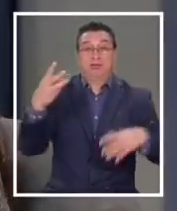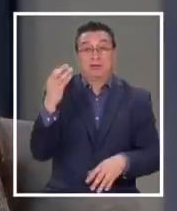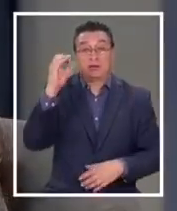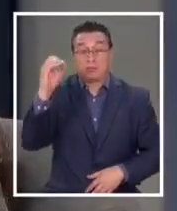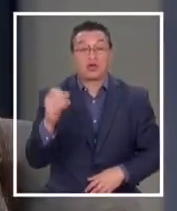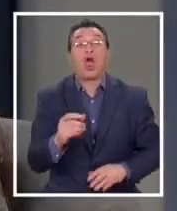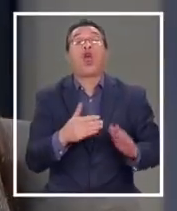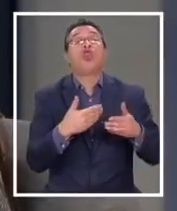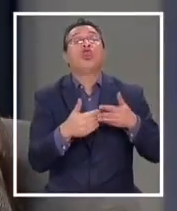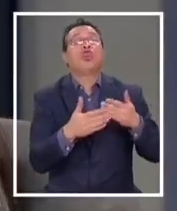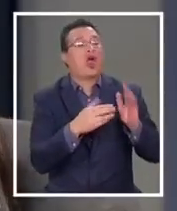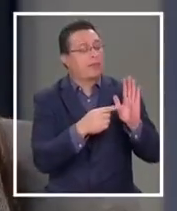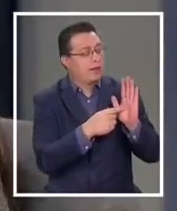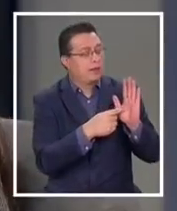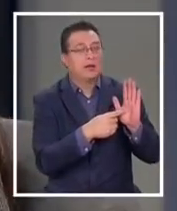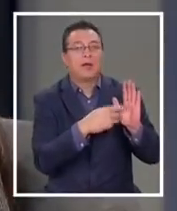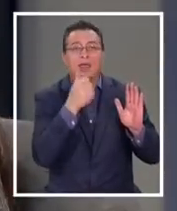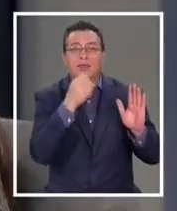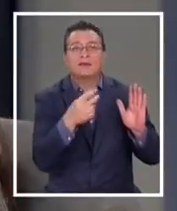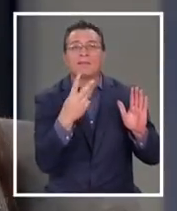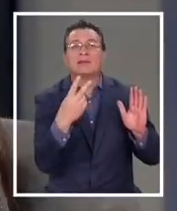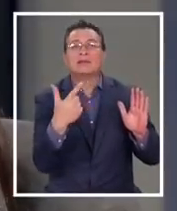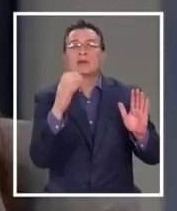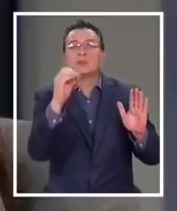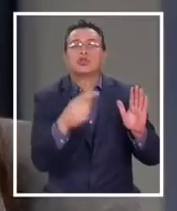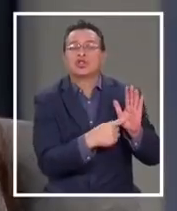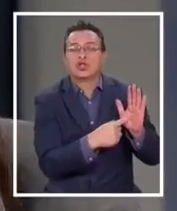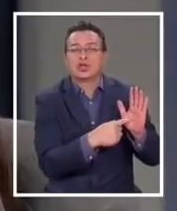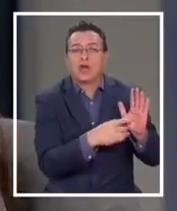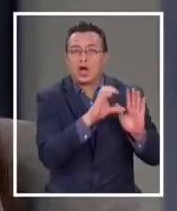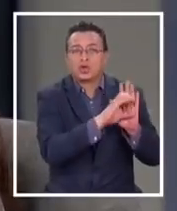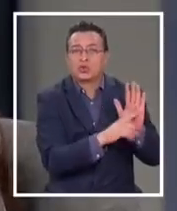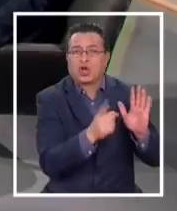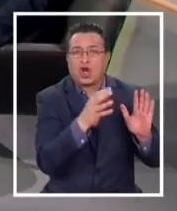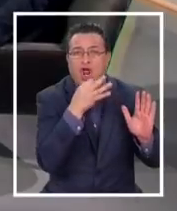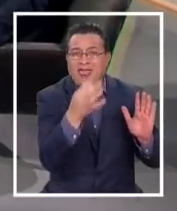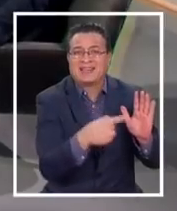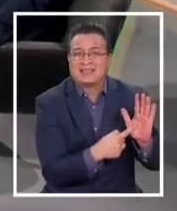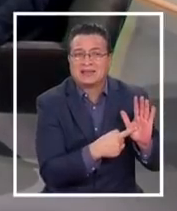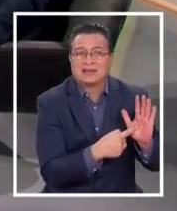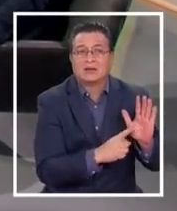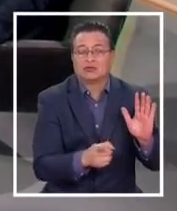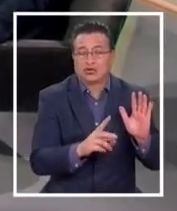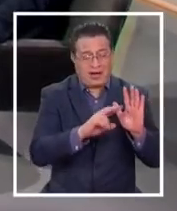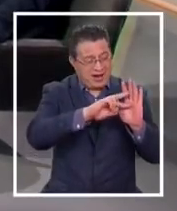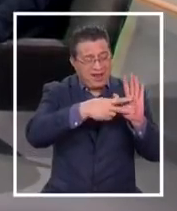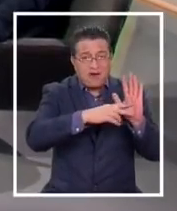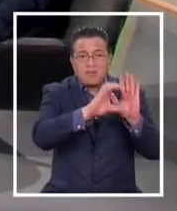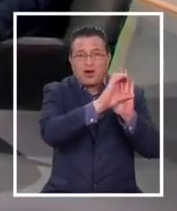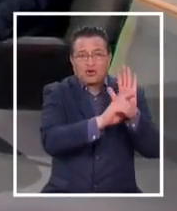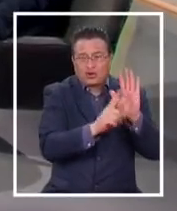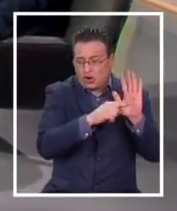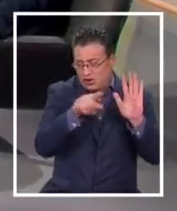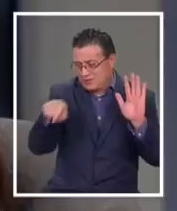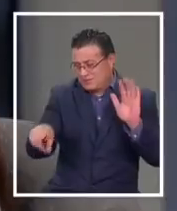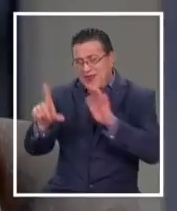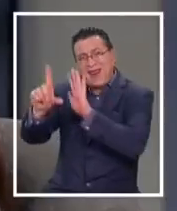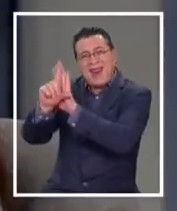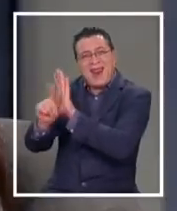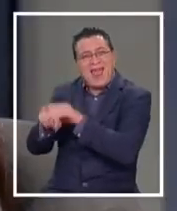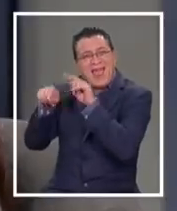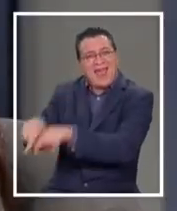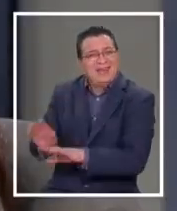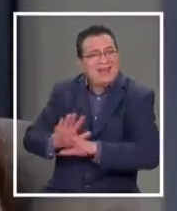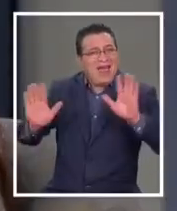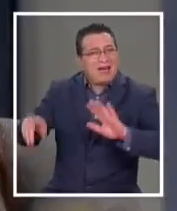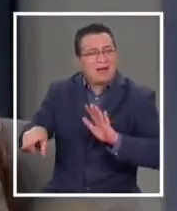parte de la Constitución está la tasa al 27% que hoy día pagan? En ninguna parte. O sea, tú dices que no debiera ser una reforma constitucional. No es una reforma a la Constitución. En el fondo